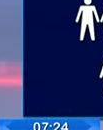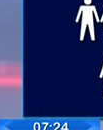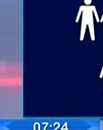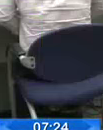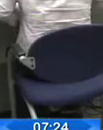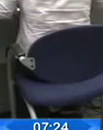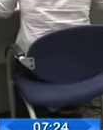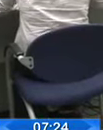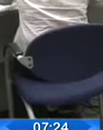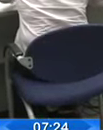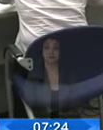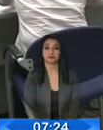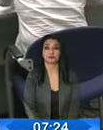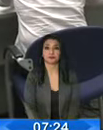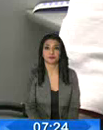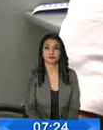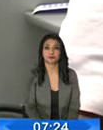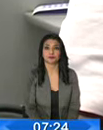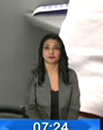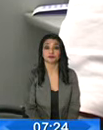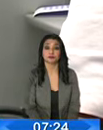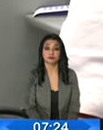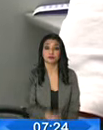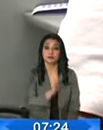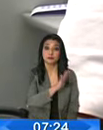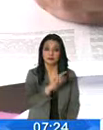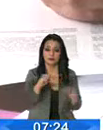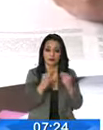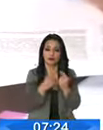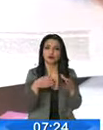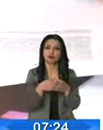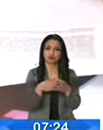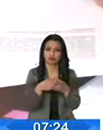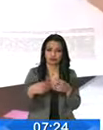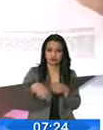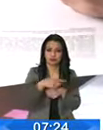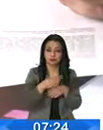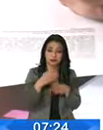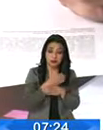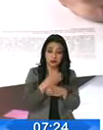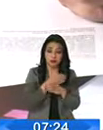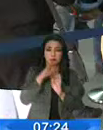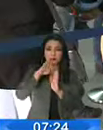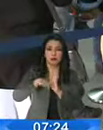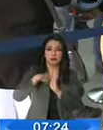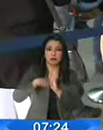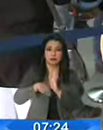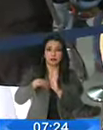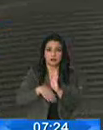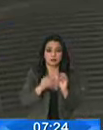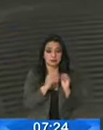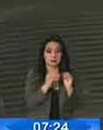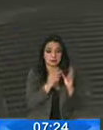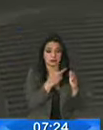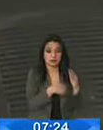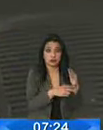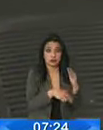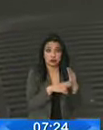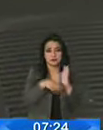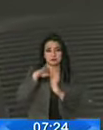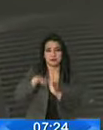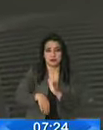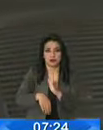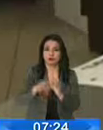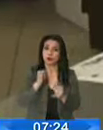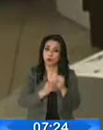$7,903. Con esto, el monto que podrá deducir de los gastos personales se reduce mientras menos cargas posee el contribuyente y al final tendrá